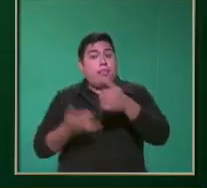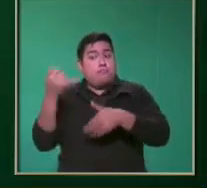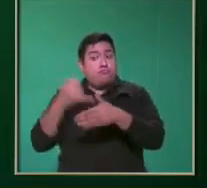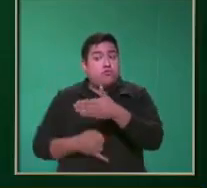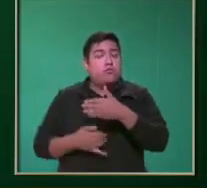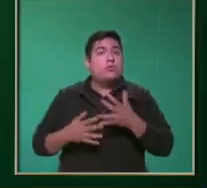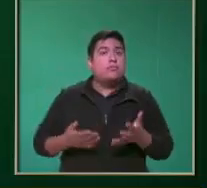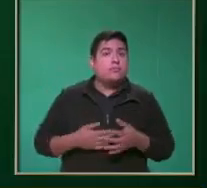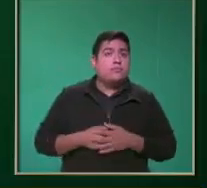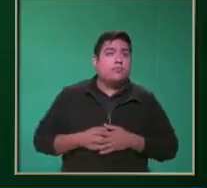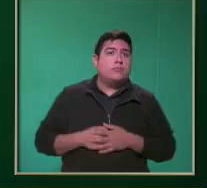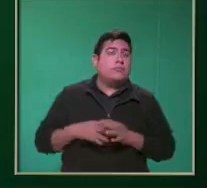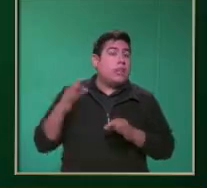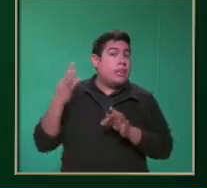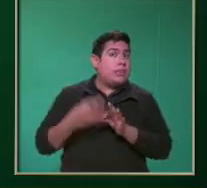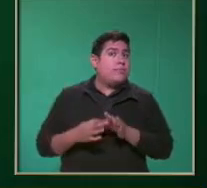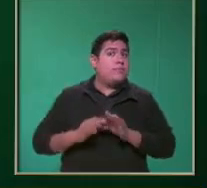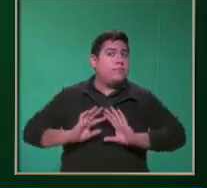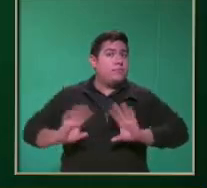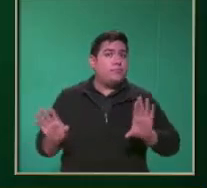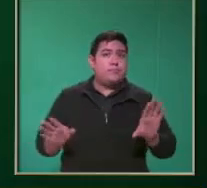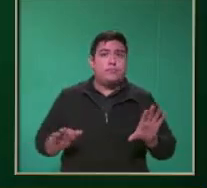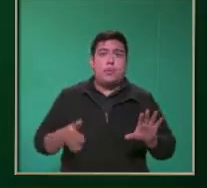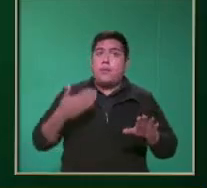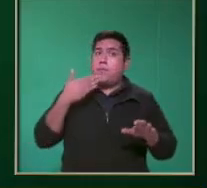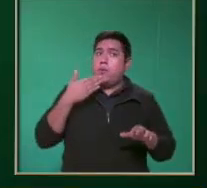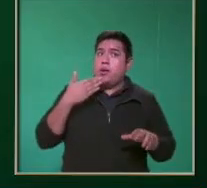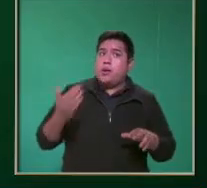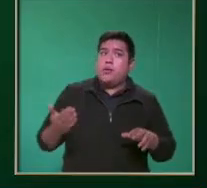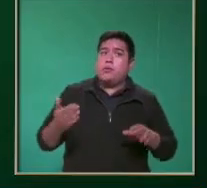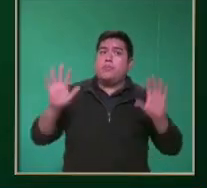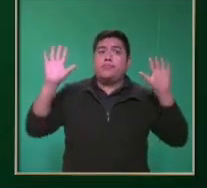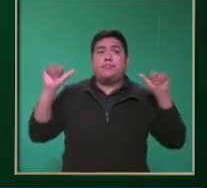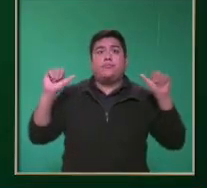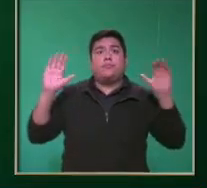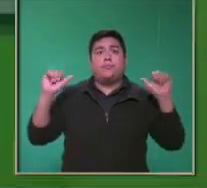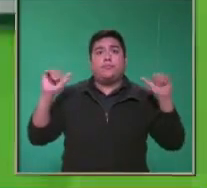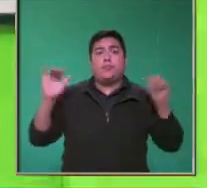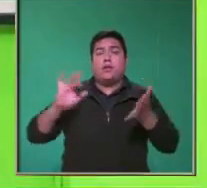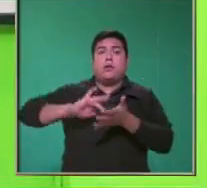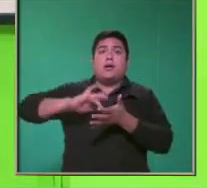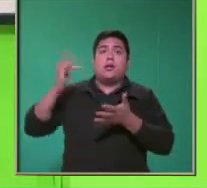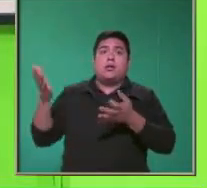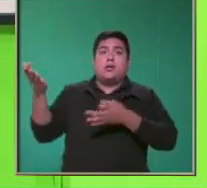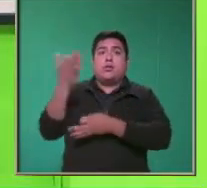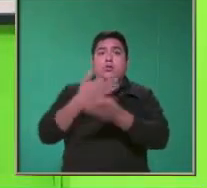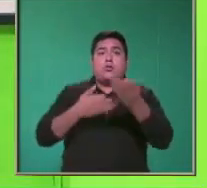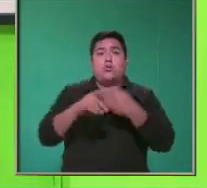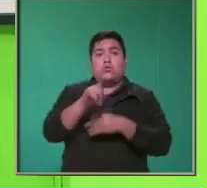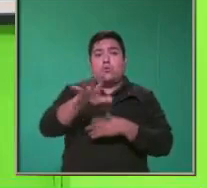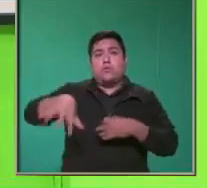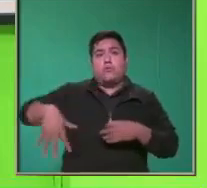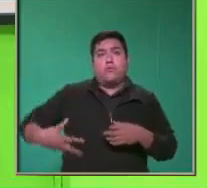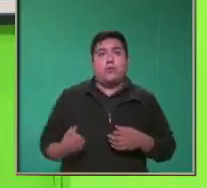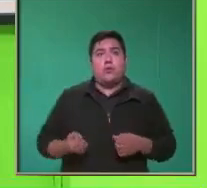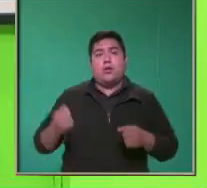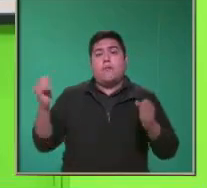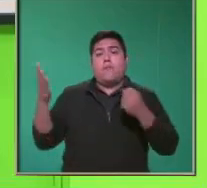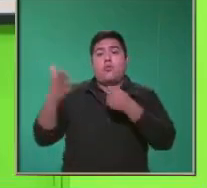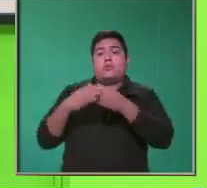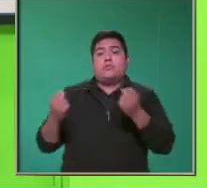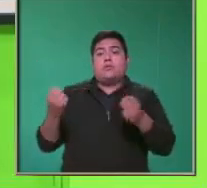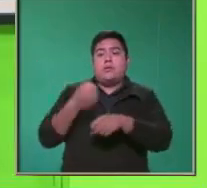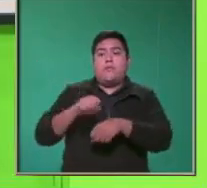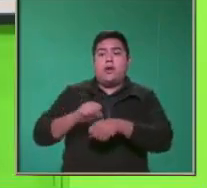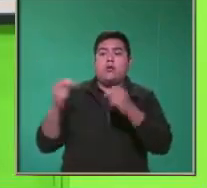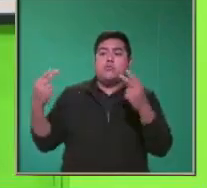en él. ¿Listo? Bien, no me resta más que despedirme. Agradecemos todo tu esfuerzo. Nos vemos la próxima semana a